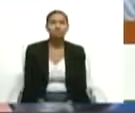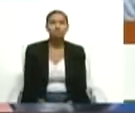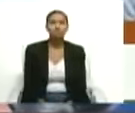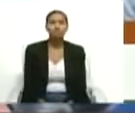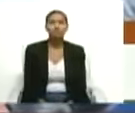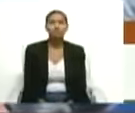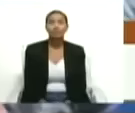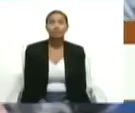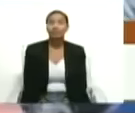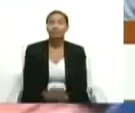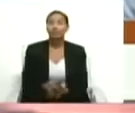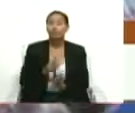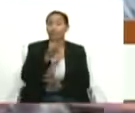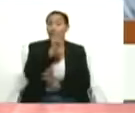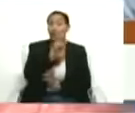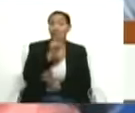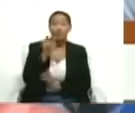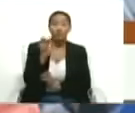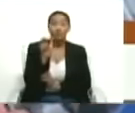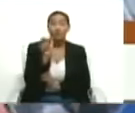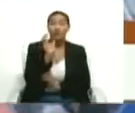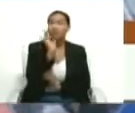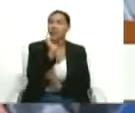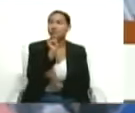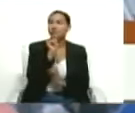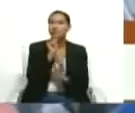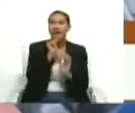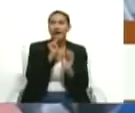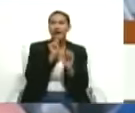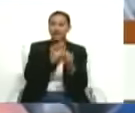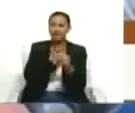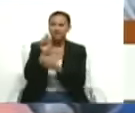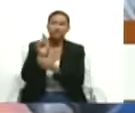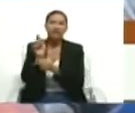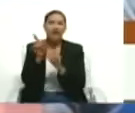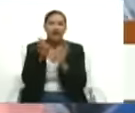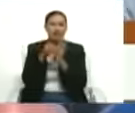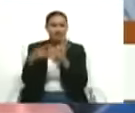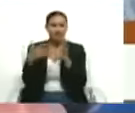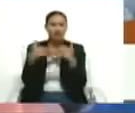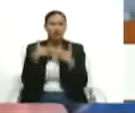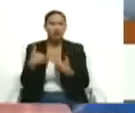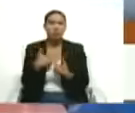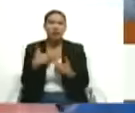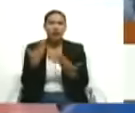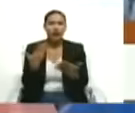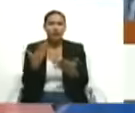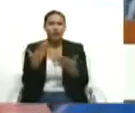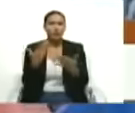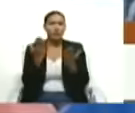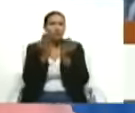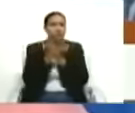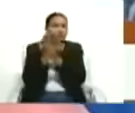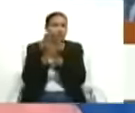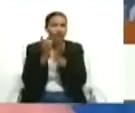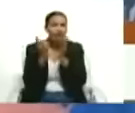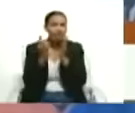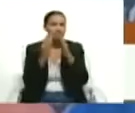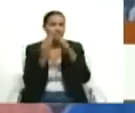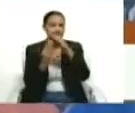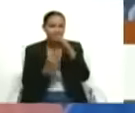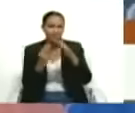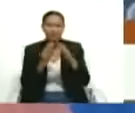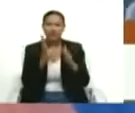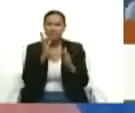que no podían exigir su derecho, como eran los bachilleres sin cupo, el movimiento bachilleres sin cupo, exigir su derecho